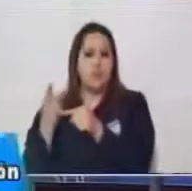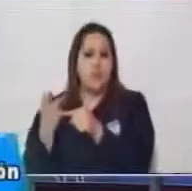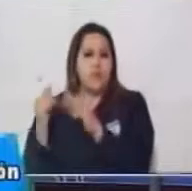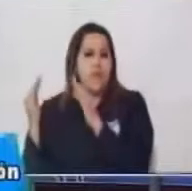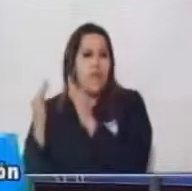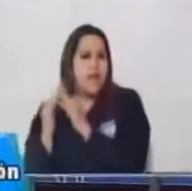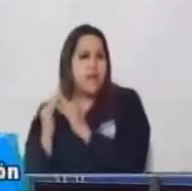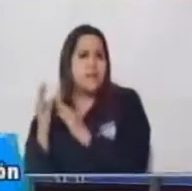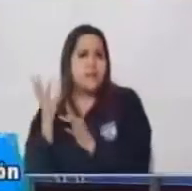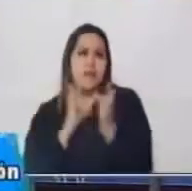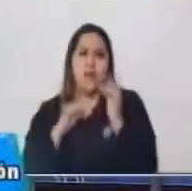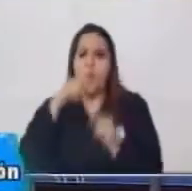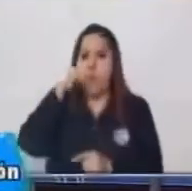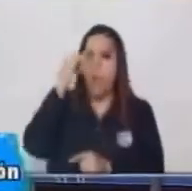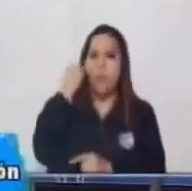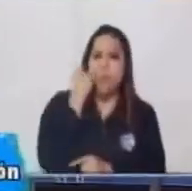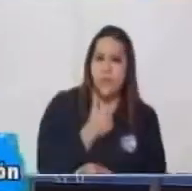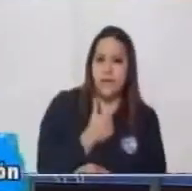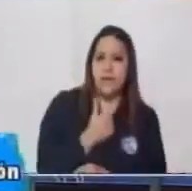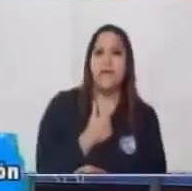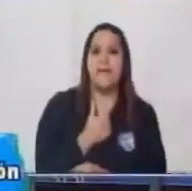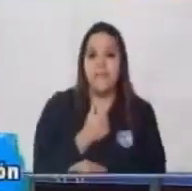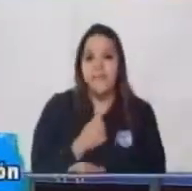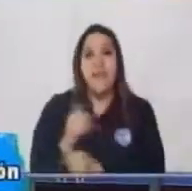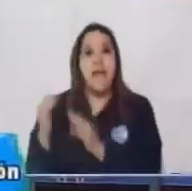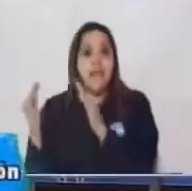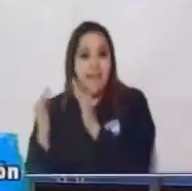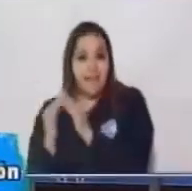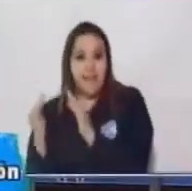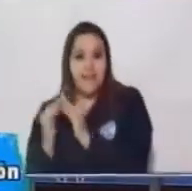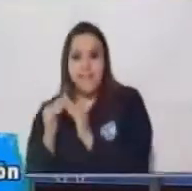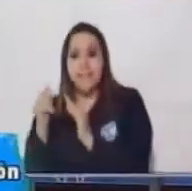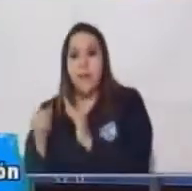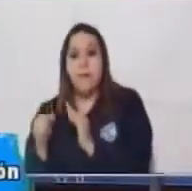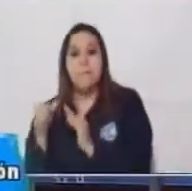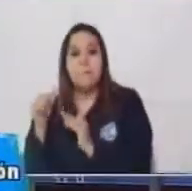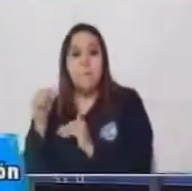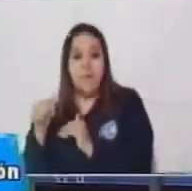tía? Muy bien, es casa porque estoy hablando de la casa.